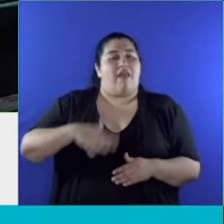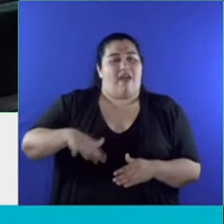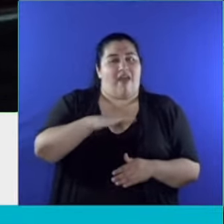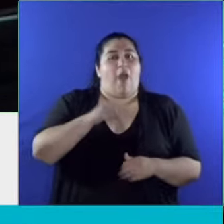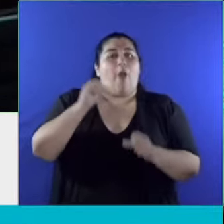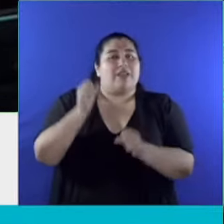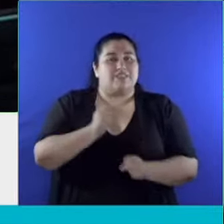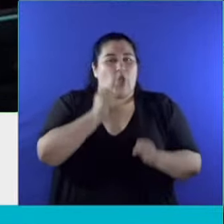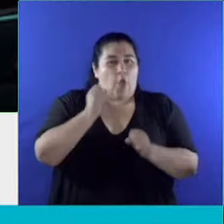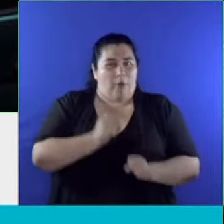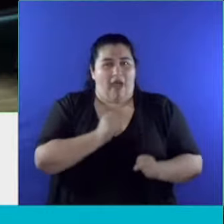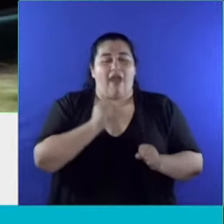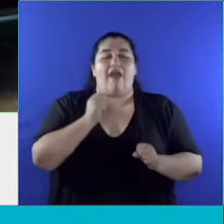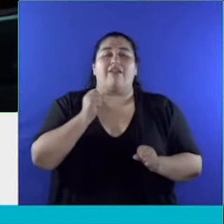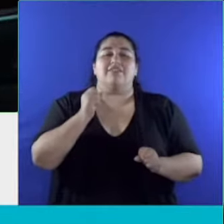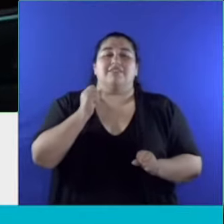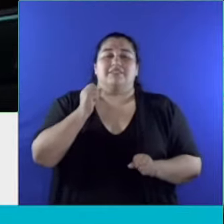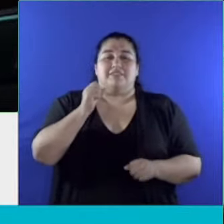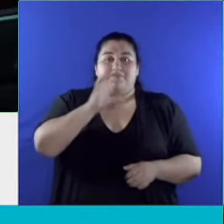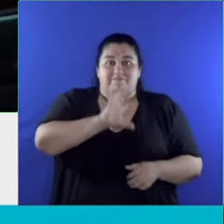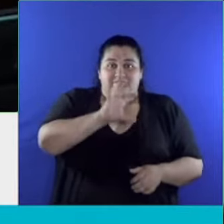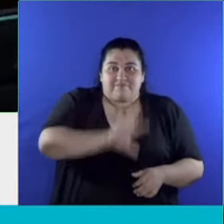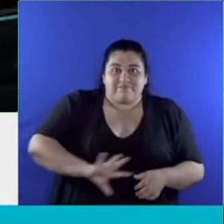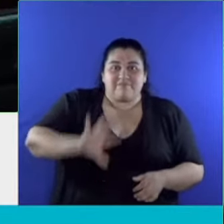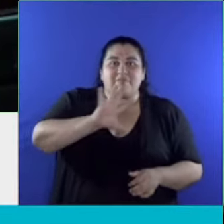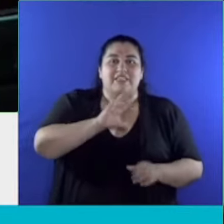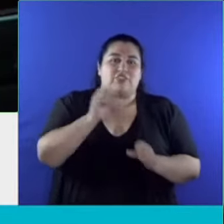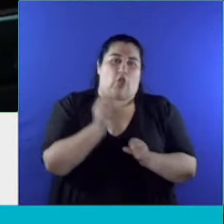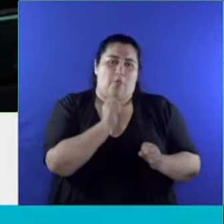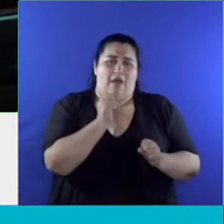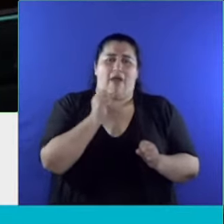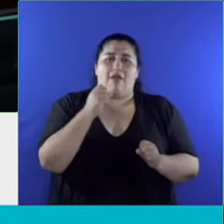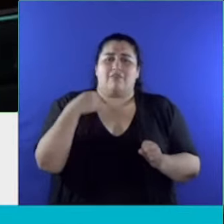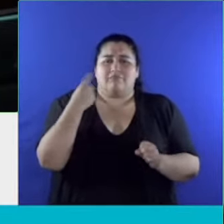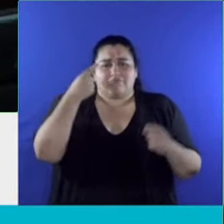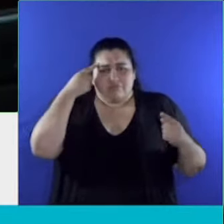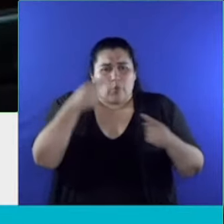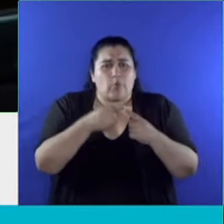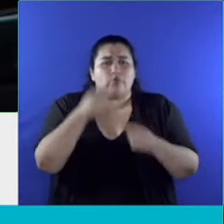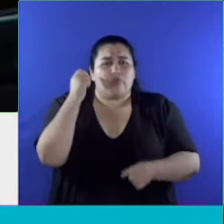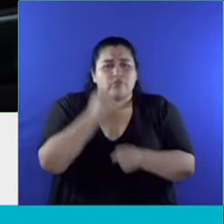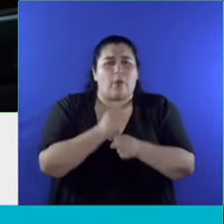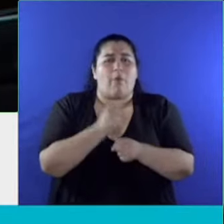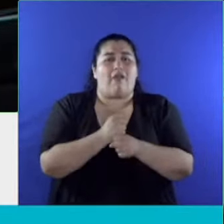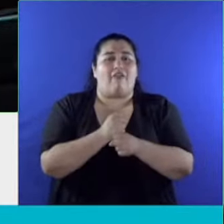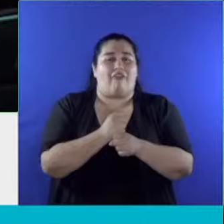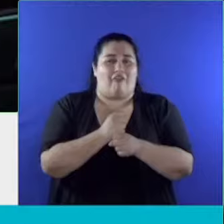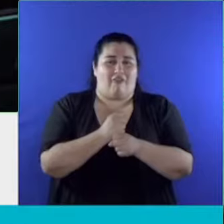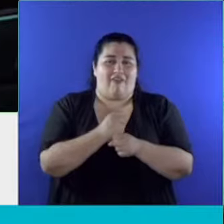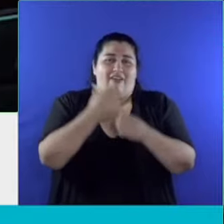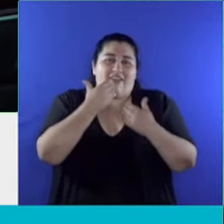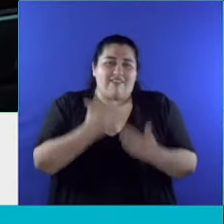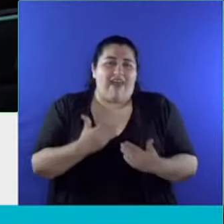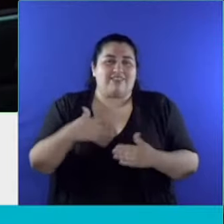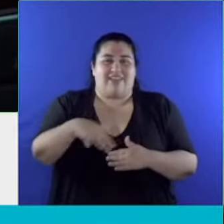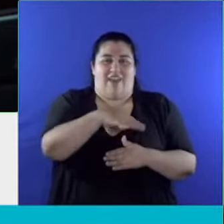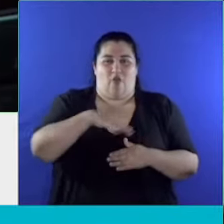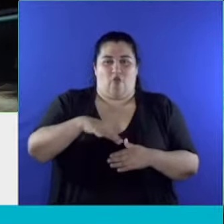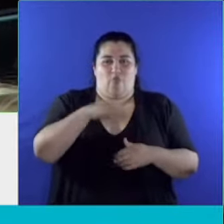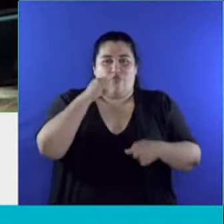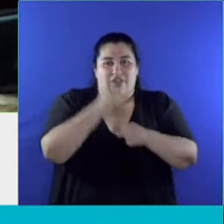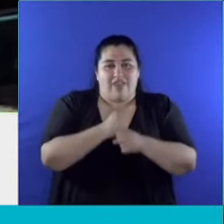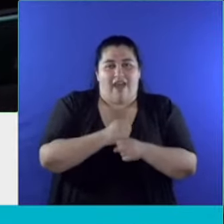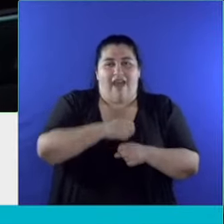Escobar para el partido de Escobar por el trabajo fundamentalmente que han desempeñado la comunidad